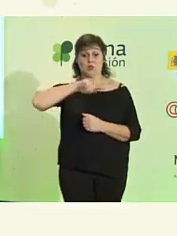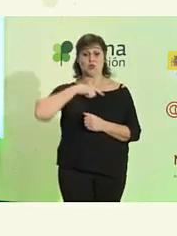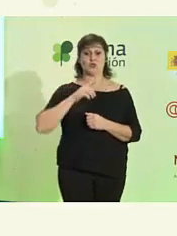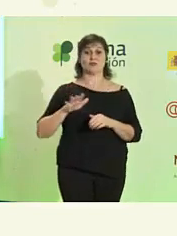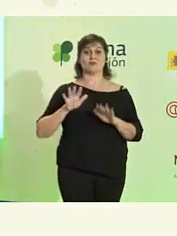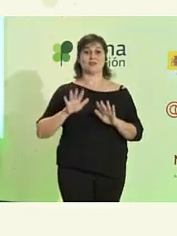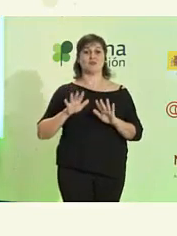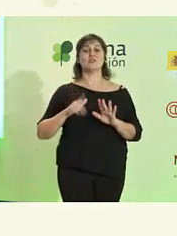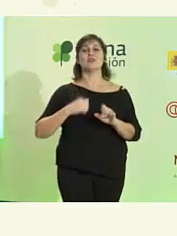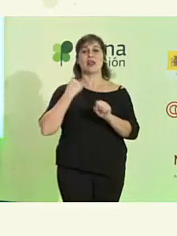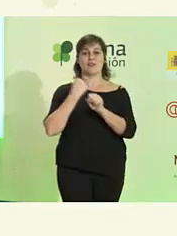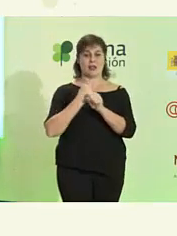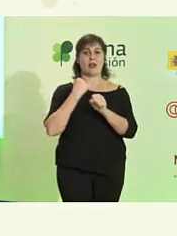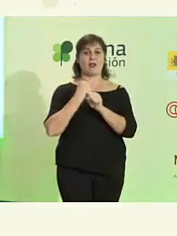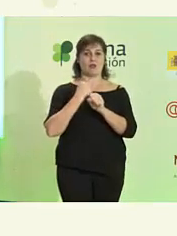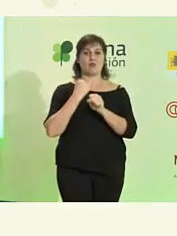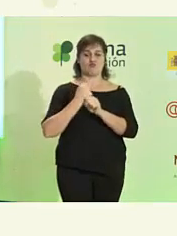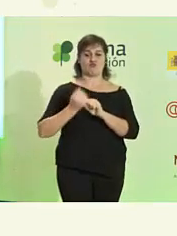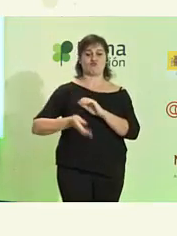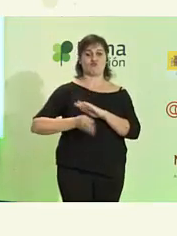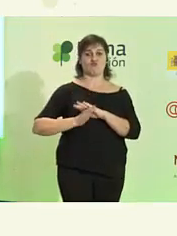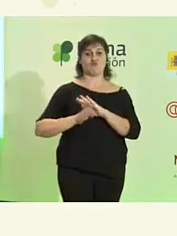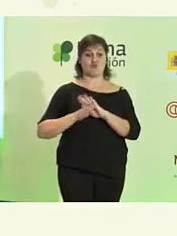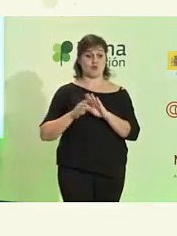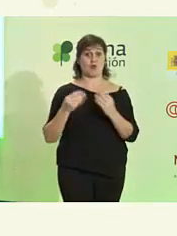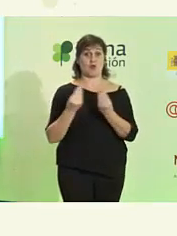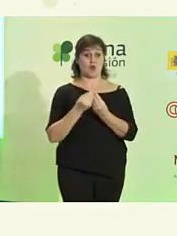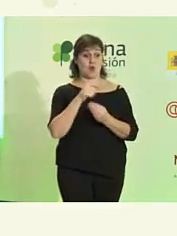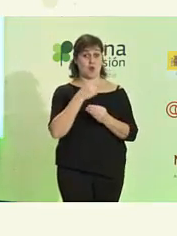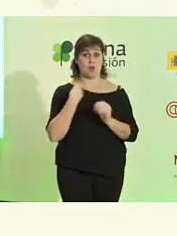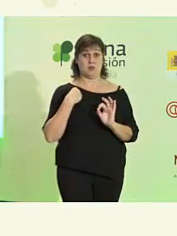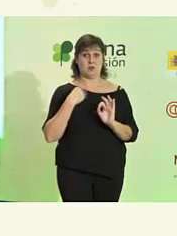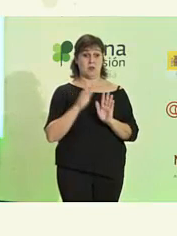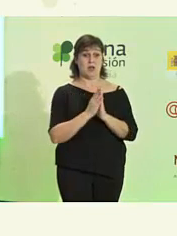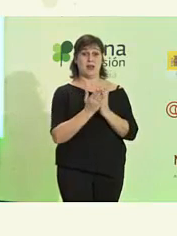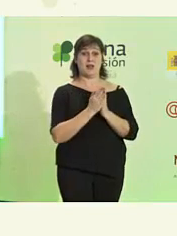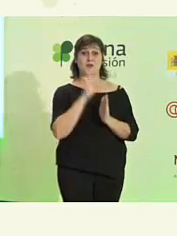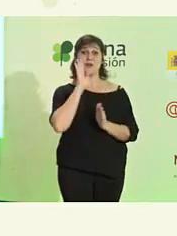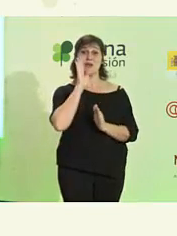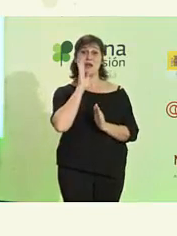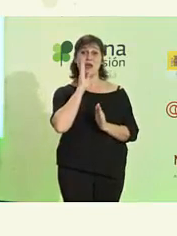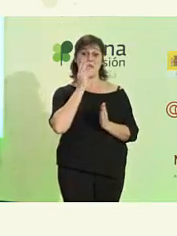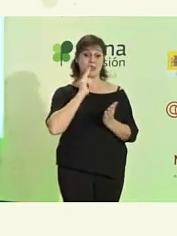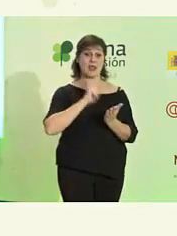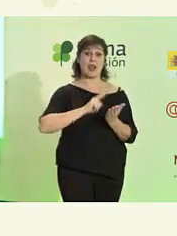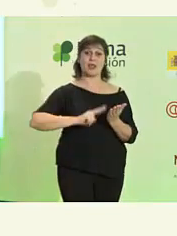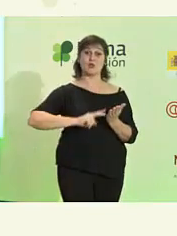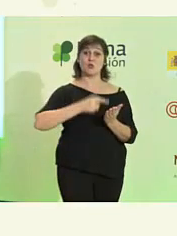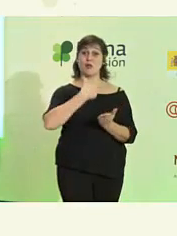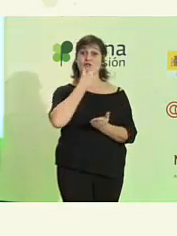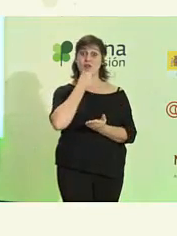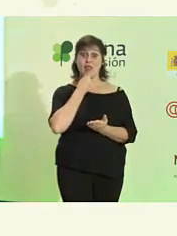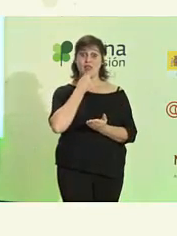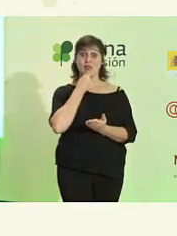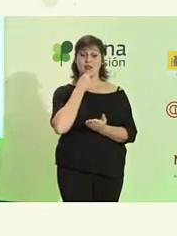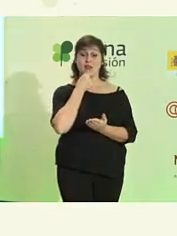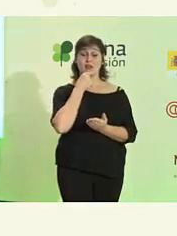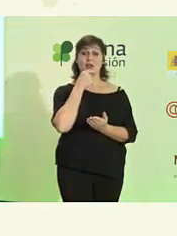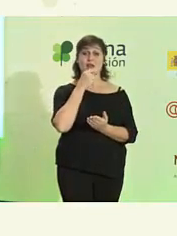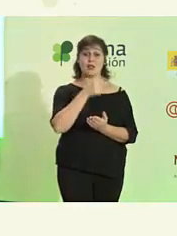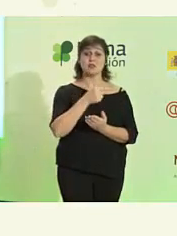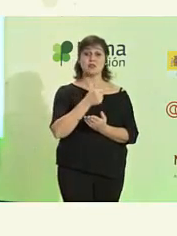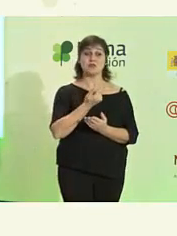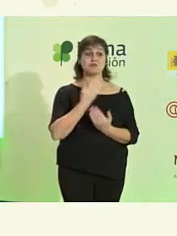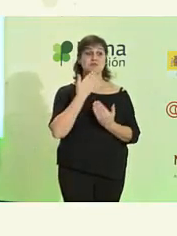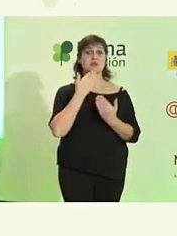estamos también trabajando con estos libros y manuales de lectura fácil, y esto nos lo inspiró un